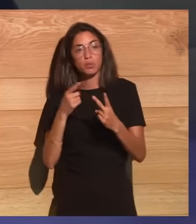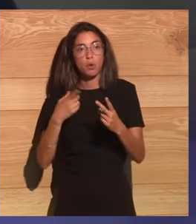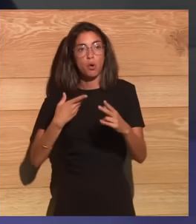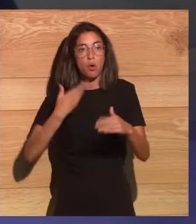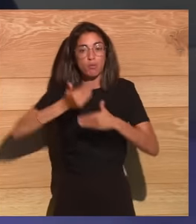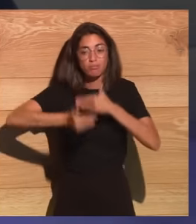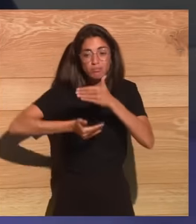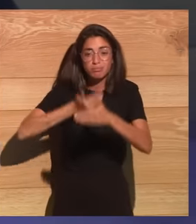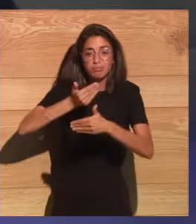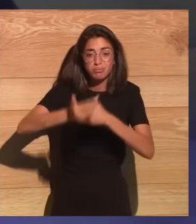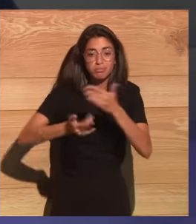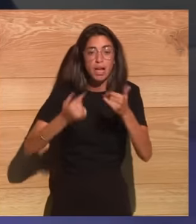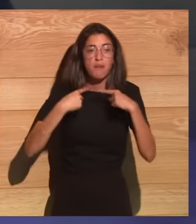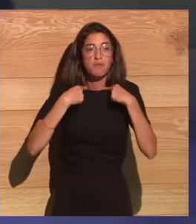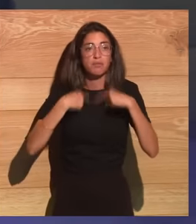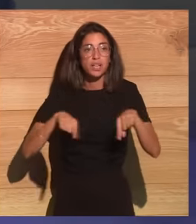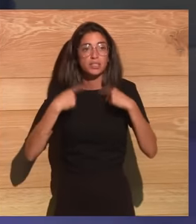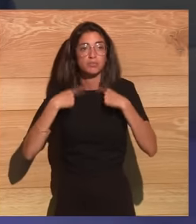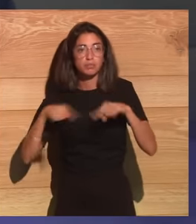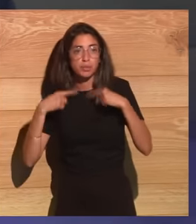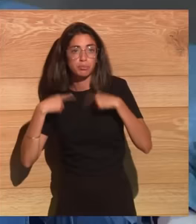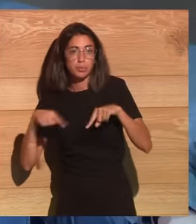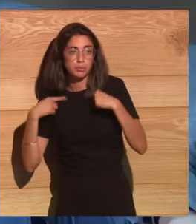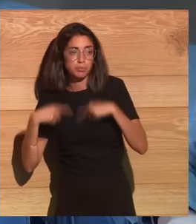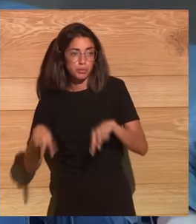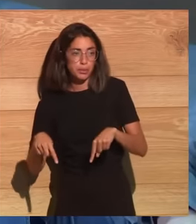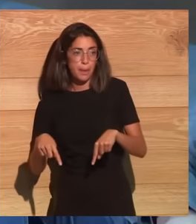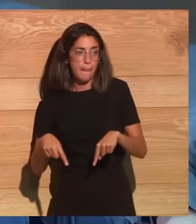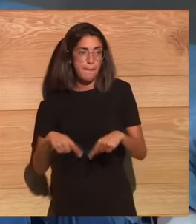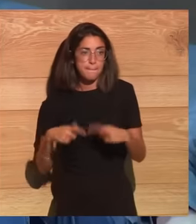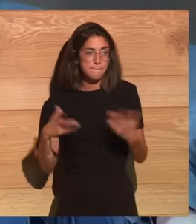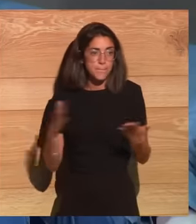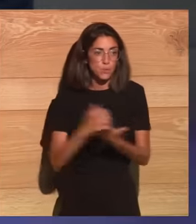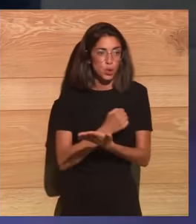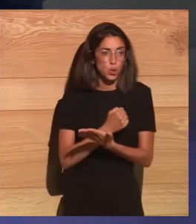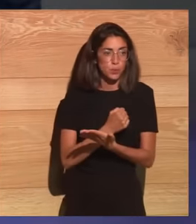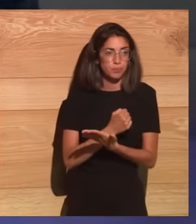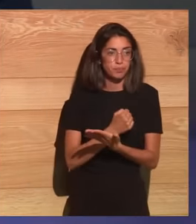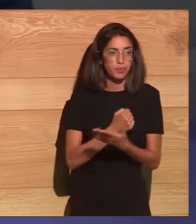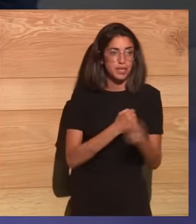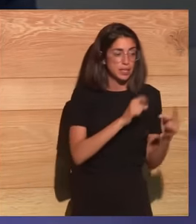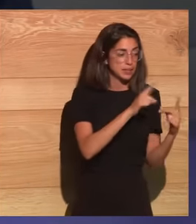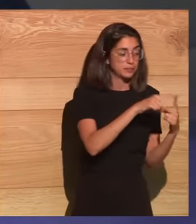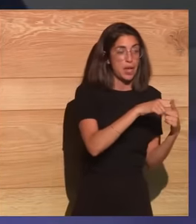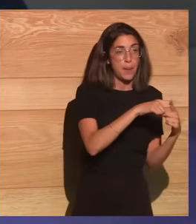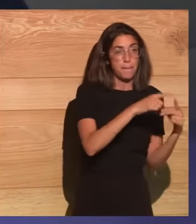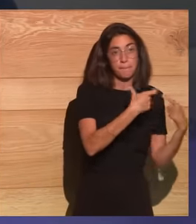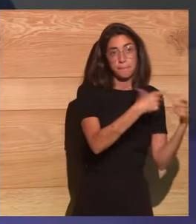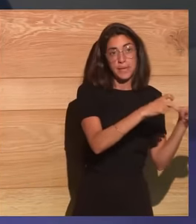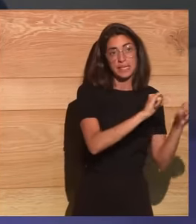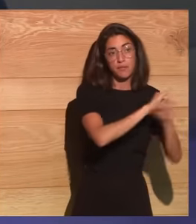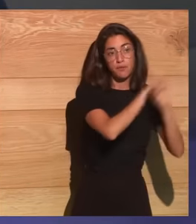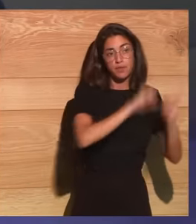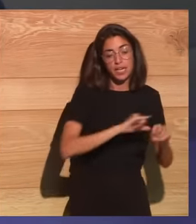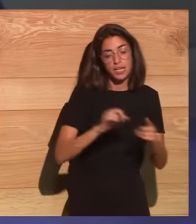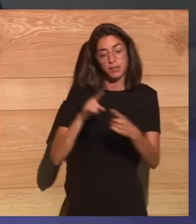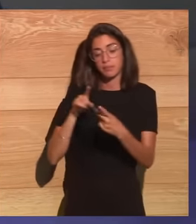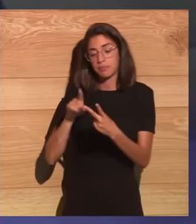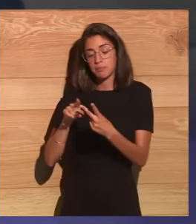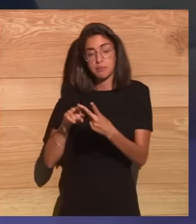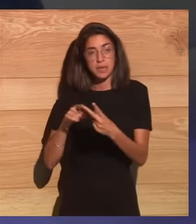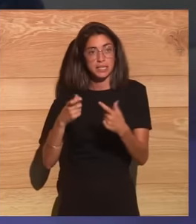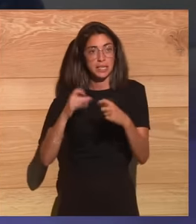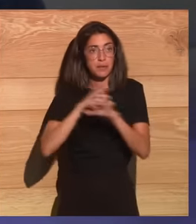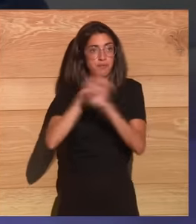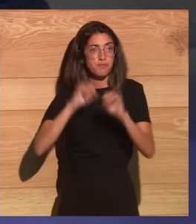fracasos. Fracasos uno tras otro, ¿vale? Pim, pam, pim, pam. Pim, pam, pim, pam, pim, pam. O sea, es la parte joco, la parte feliz y la parte infeliz. Pero yo,